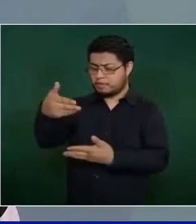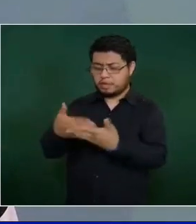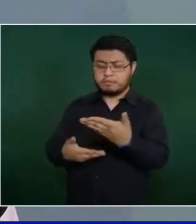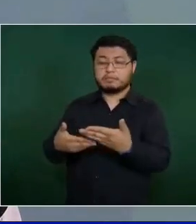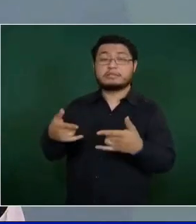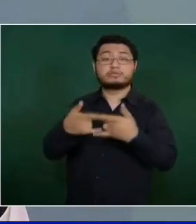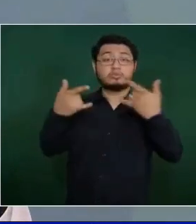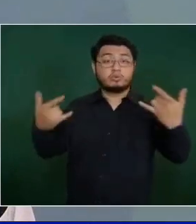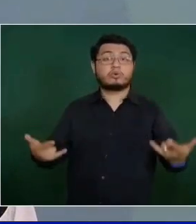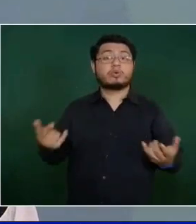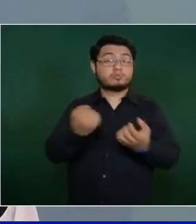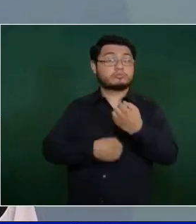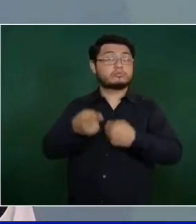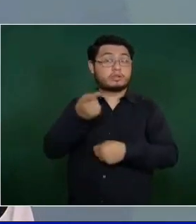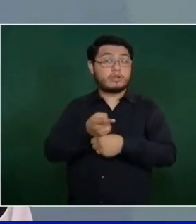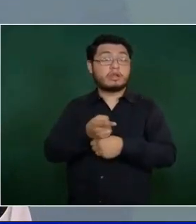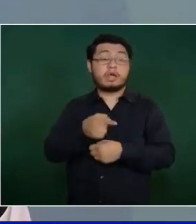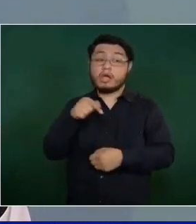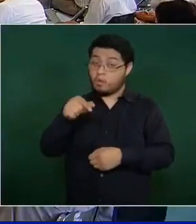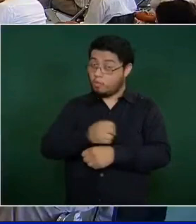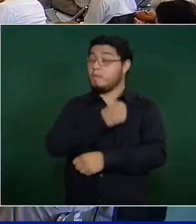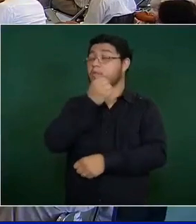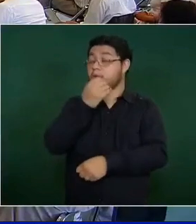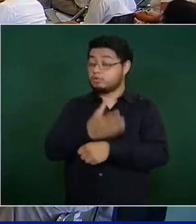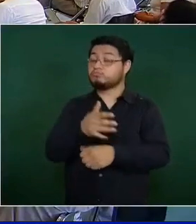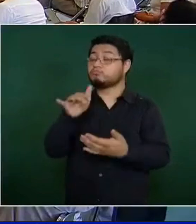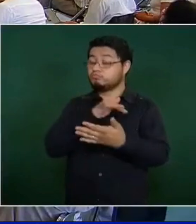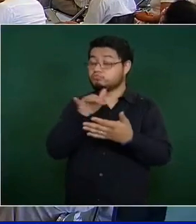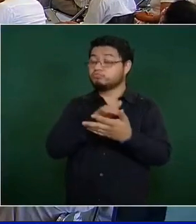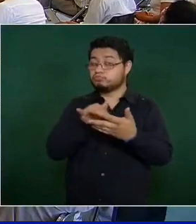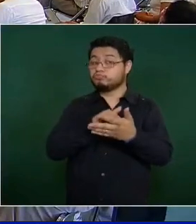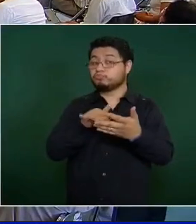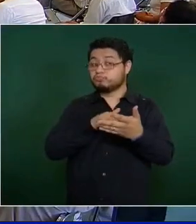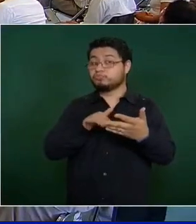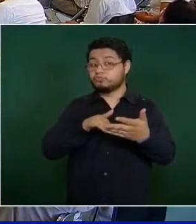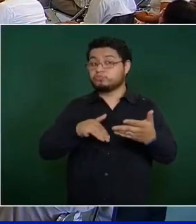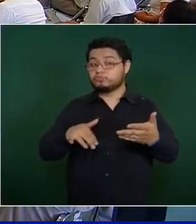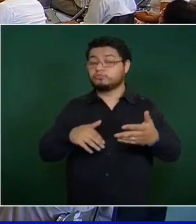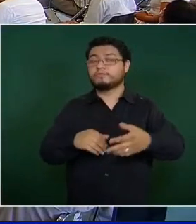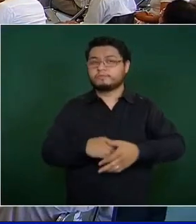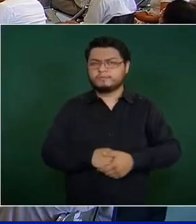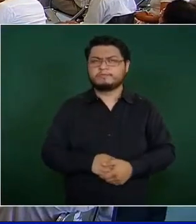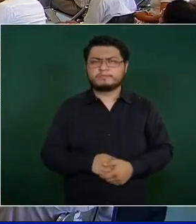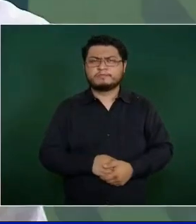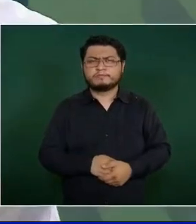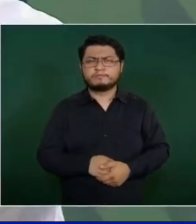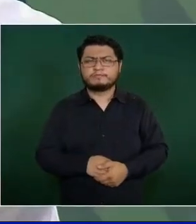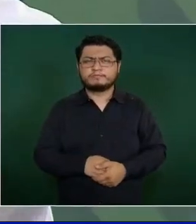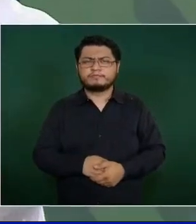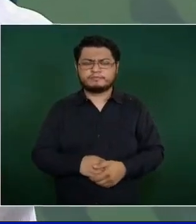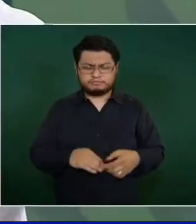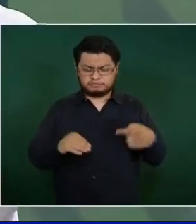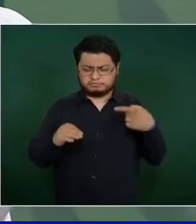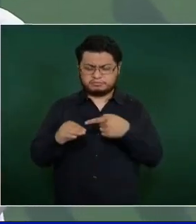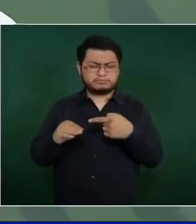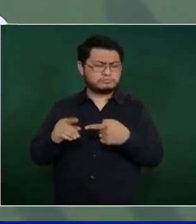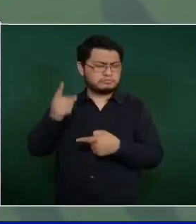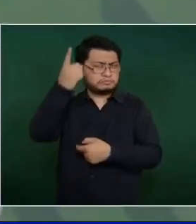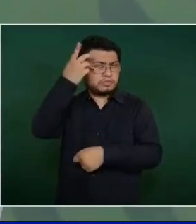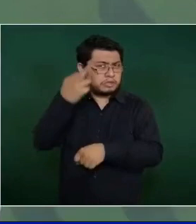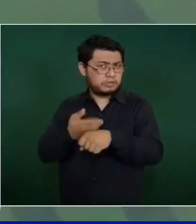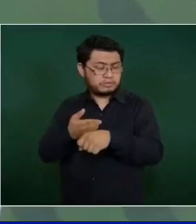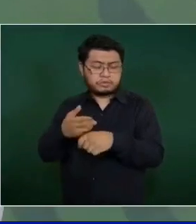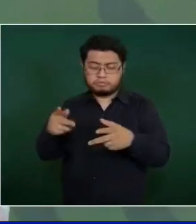que era de lectura obligada. Director del periódico del